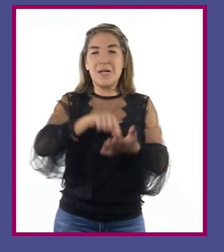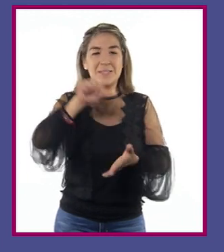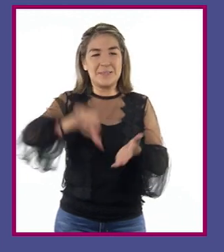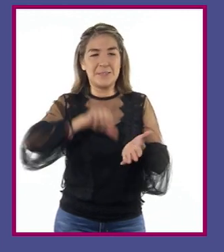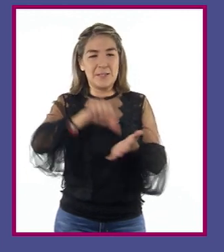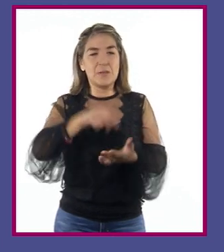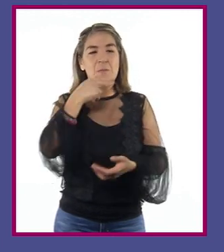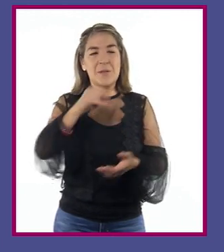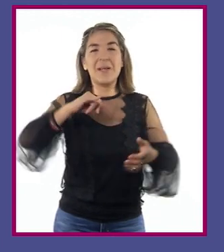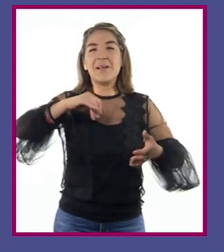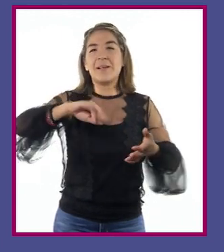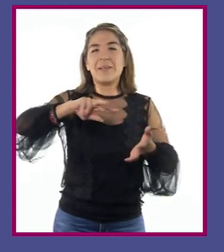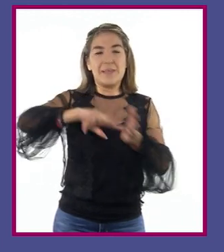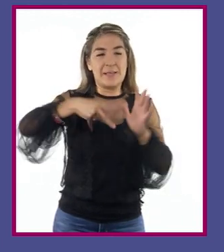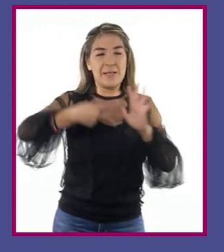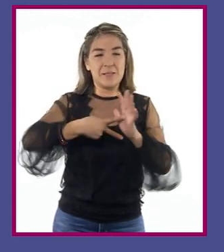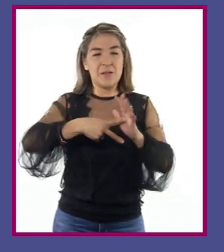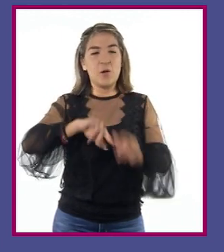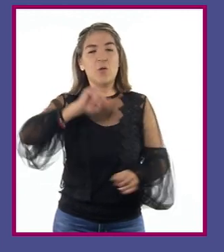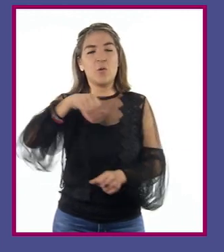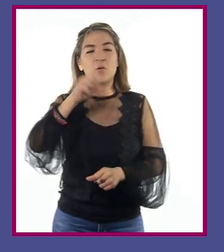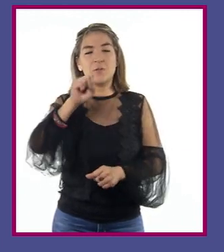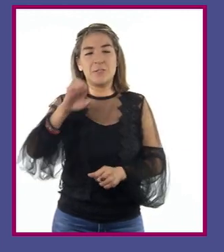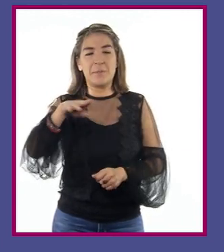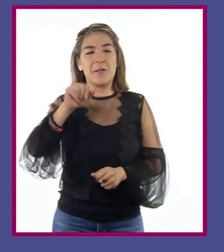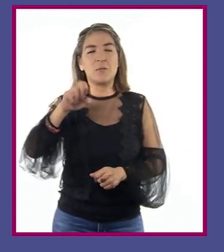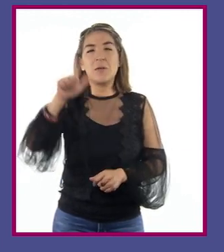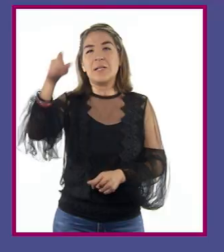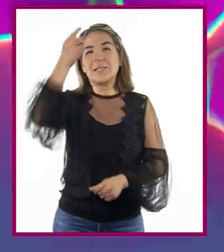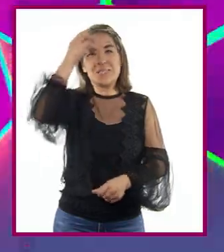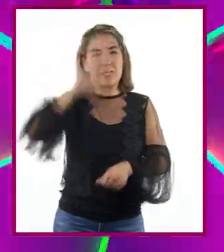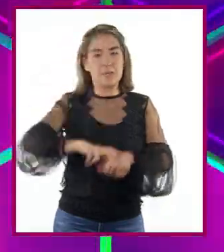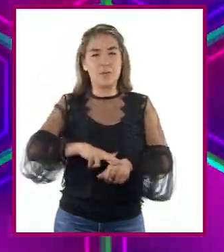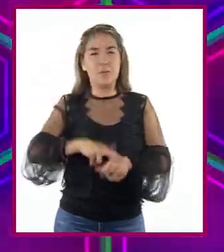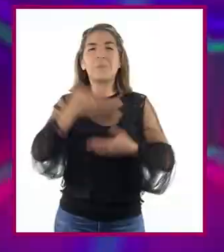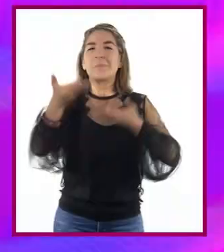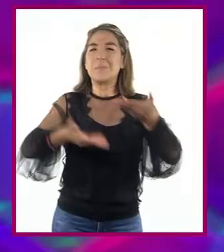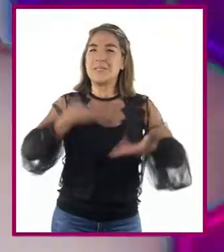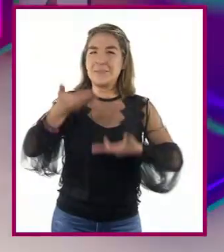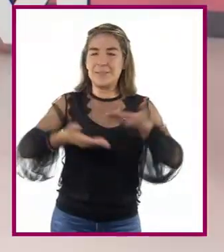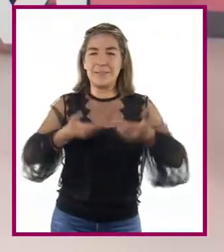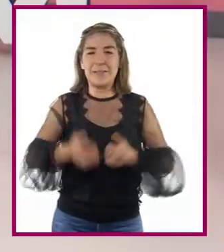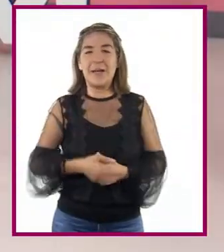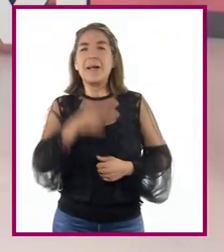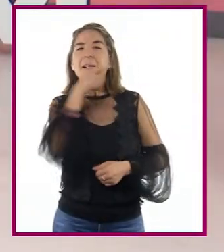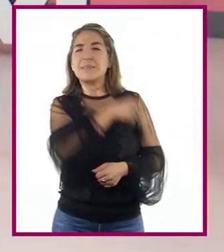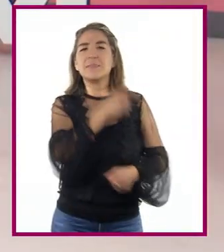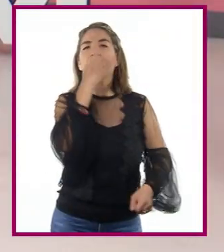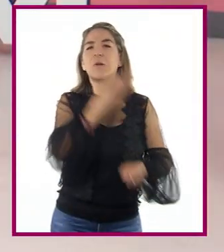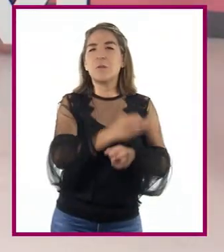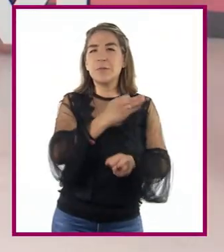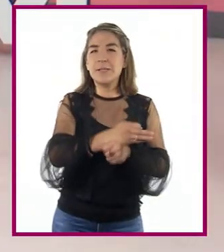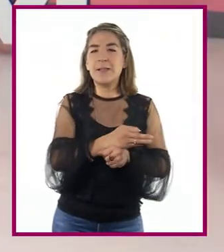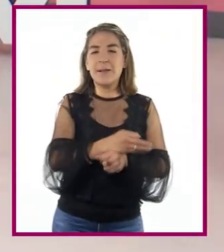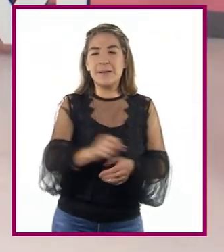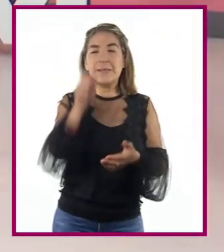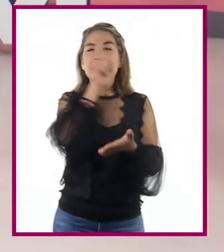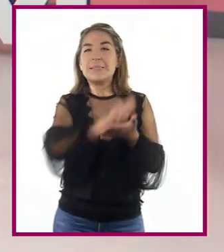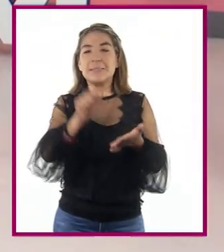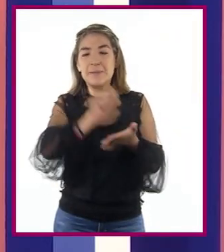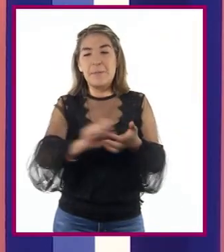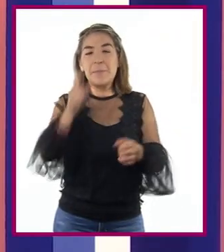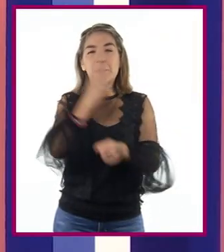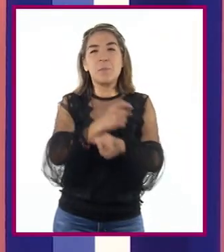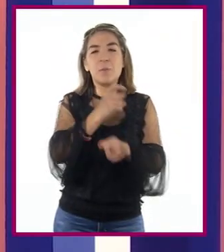José Manuel Audelo, director ejecutivo. Presente. En este caso, se escribe